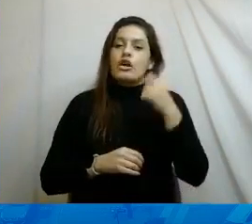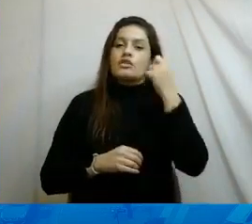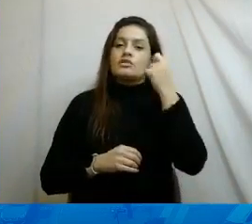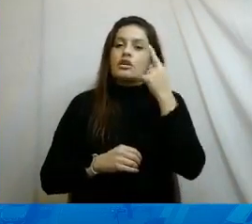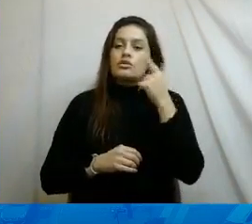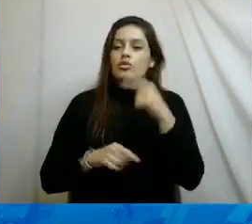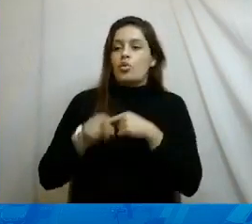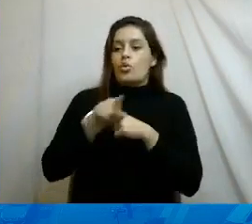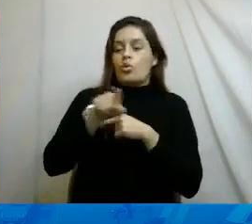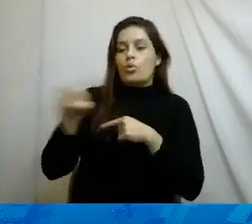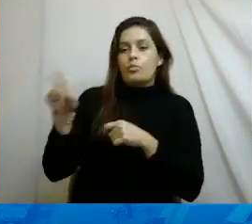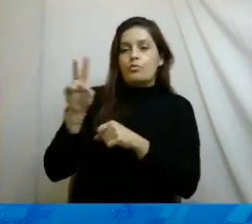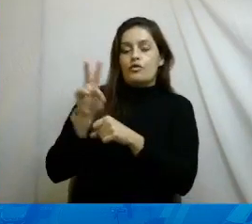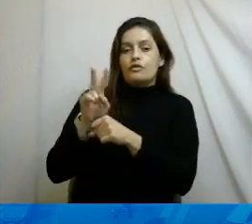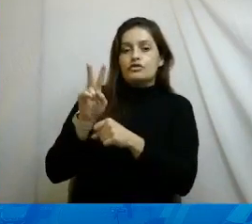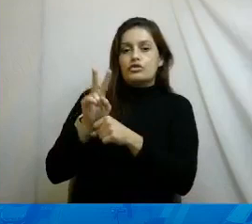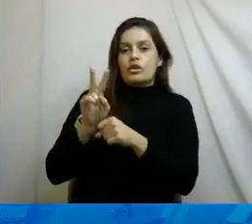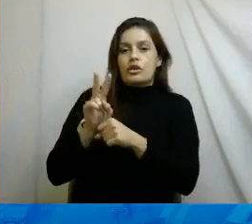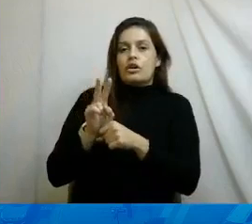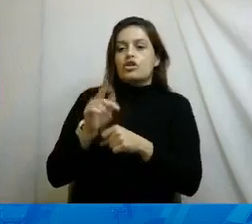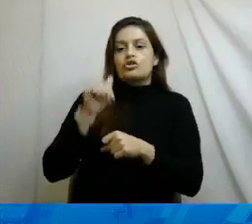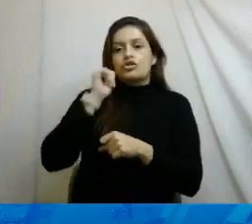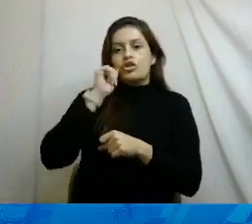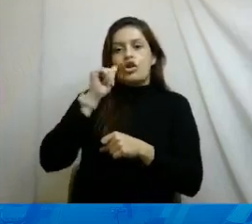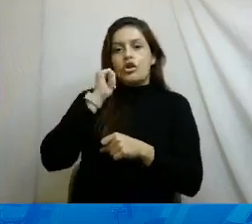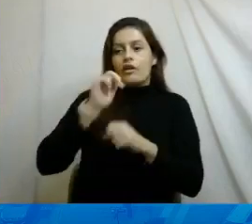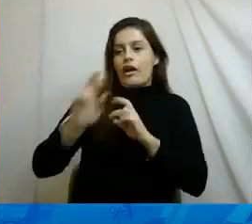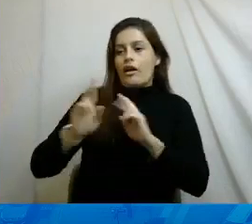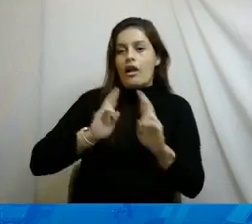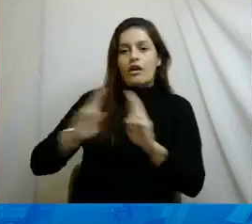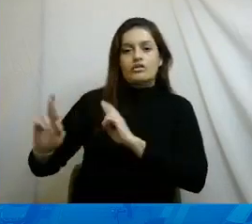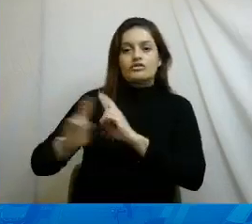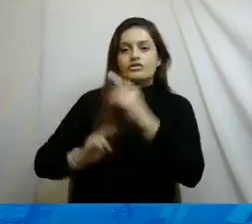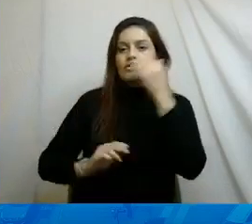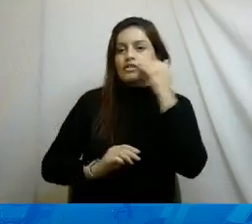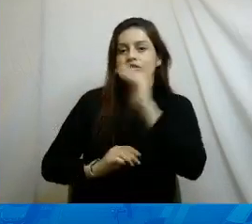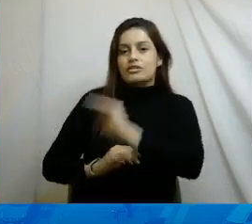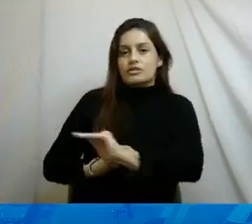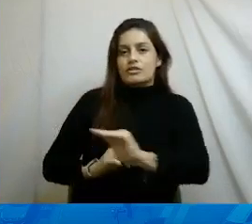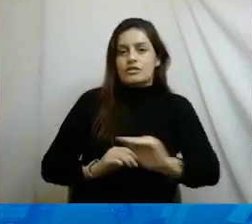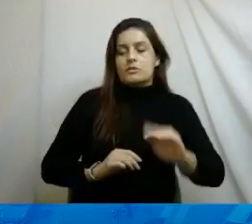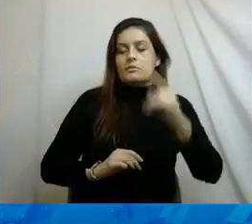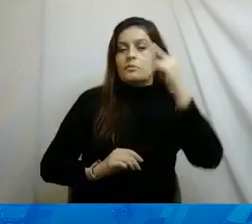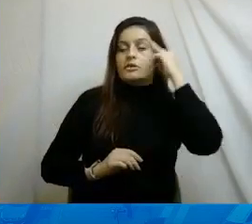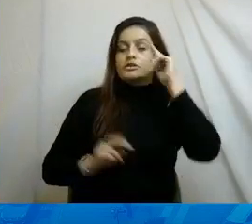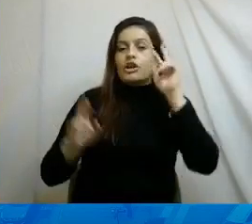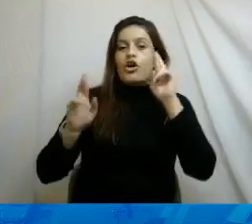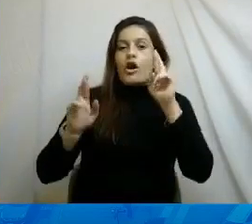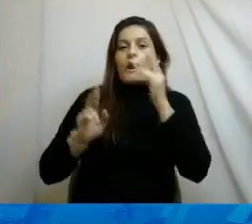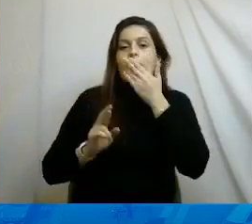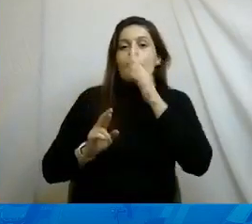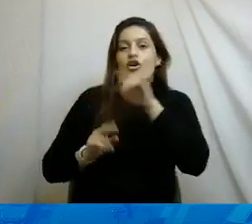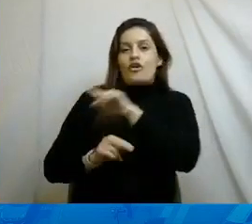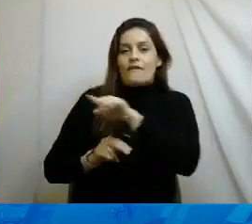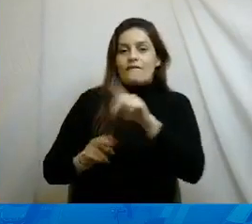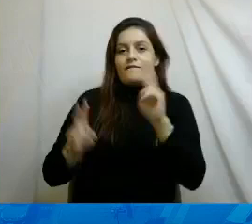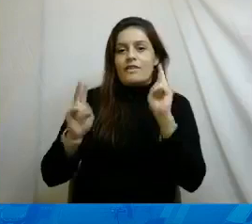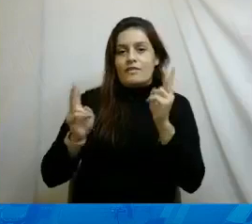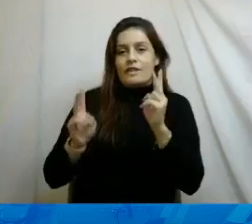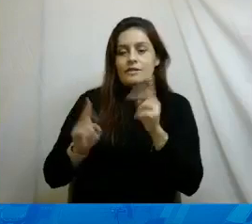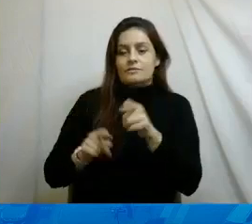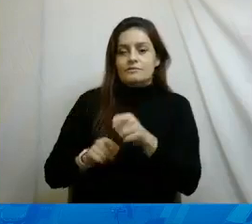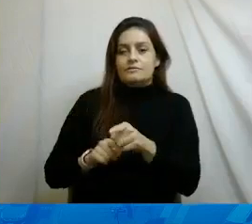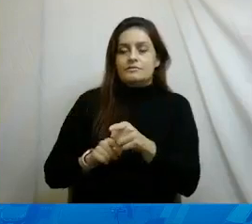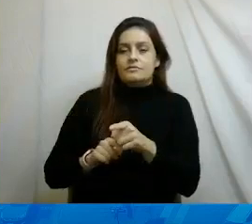como profesoras, gente que todos los días se relaciona con estos niños, esperan lo mejor para ellos. Así que